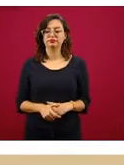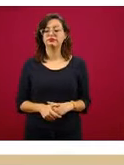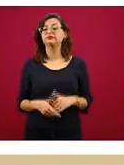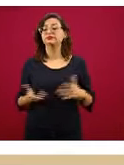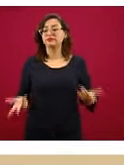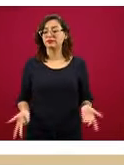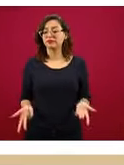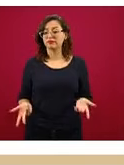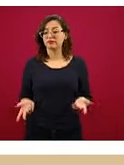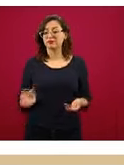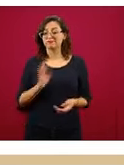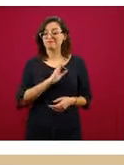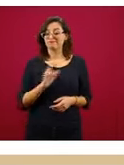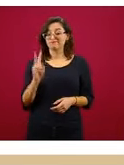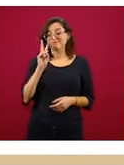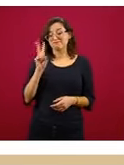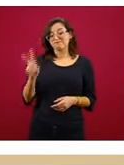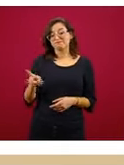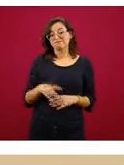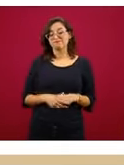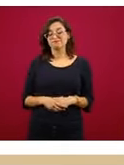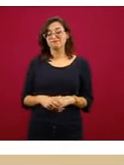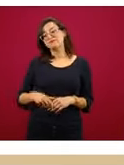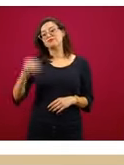Veámoslo así. Ahí está Mérida.